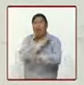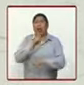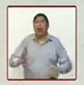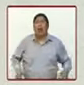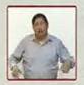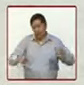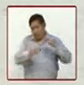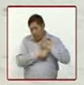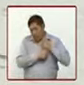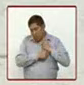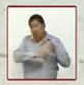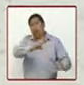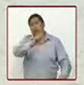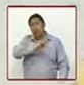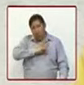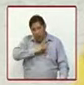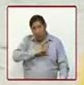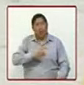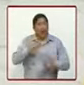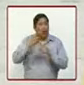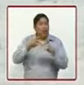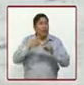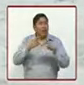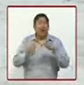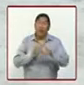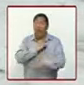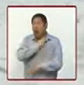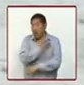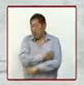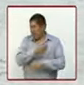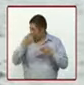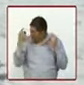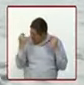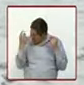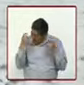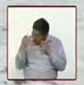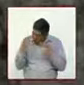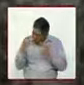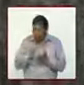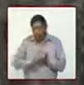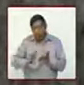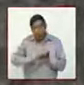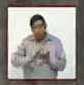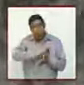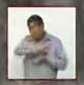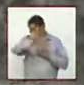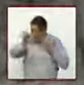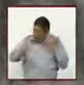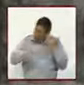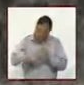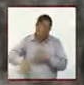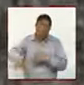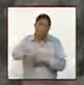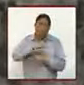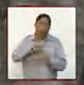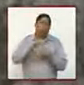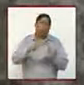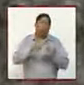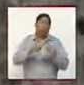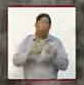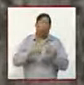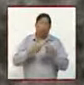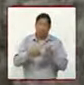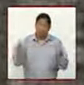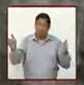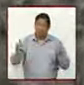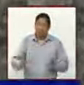Armadas, Policía Nacional y otras instituciones para intervenir de manera inmediata y realizar la limpieza de todos los escombros en las zonas afectadas, rehabilitar